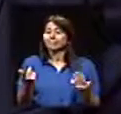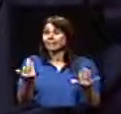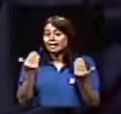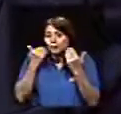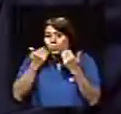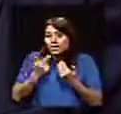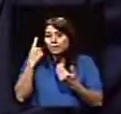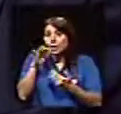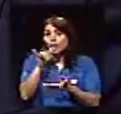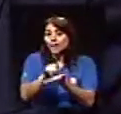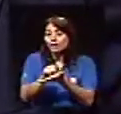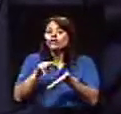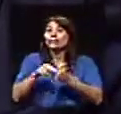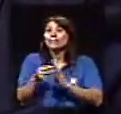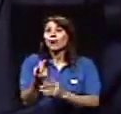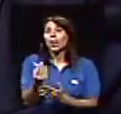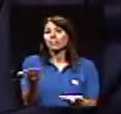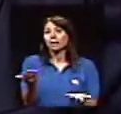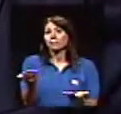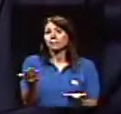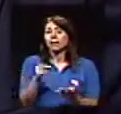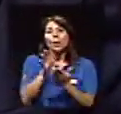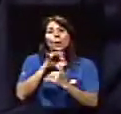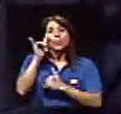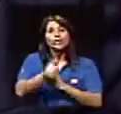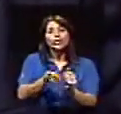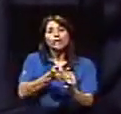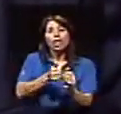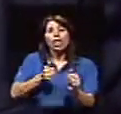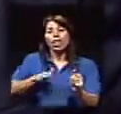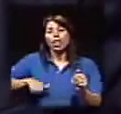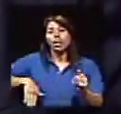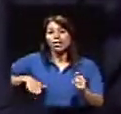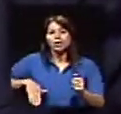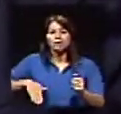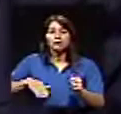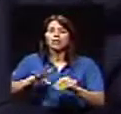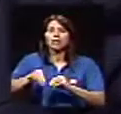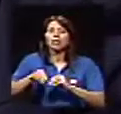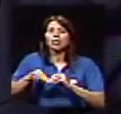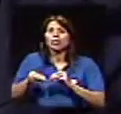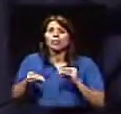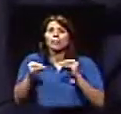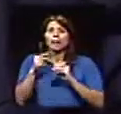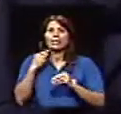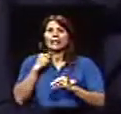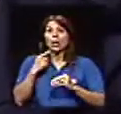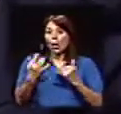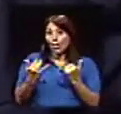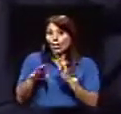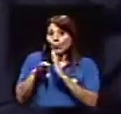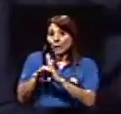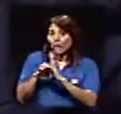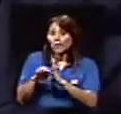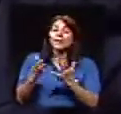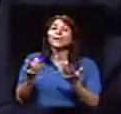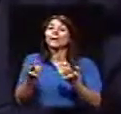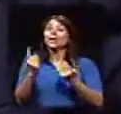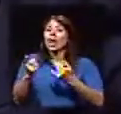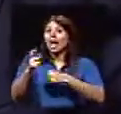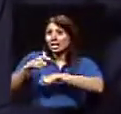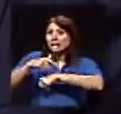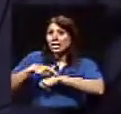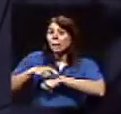porque todo eso es plata. Cuanto más se atrasa un proyecto, hoy en día para iniciarlo, le digo, 6, por lo menos ese plazo dedicado solo a eso, más